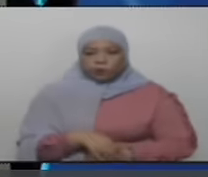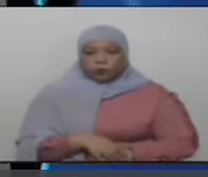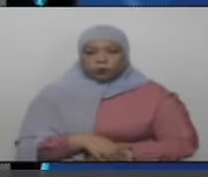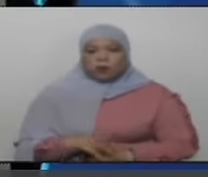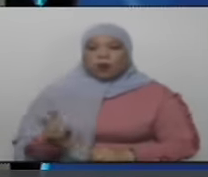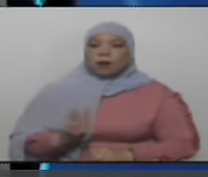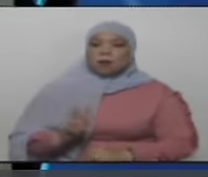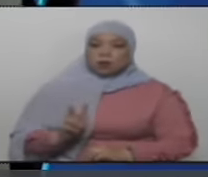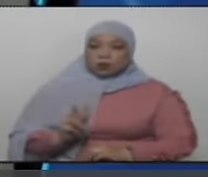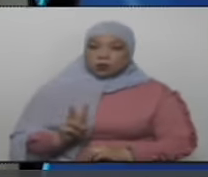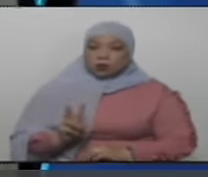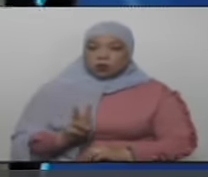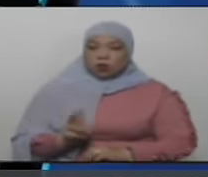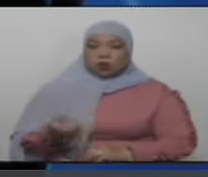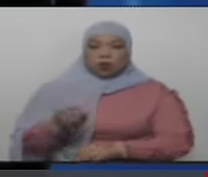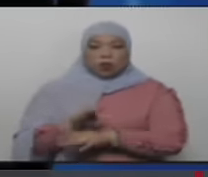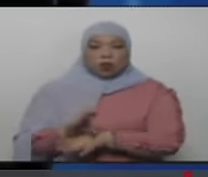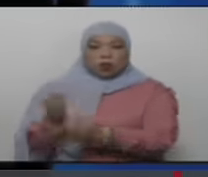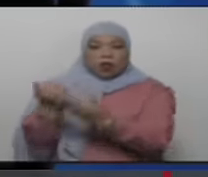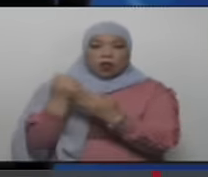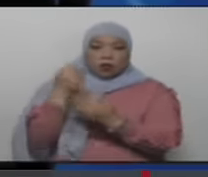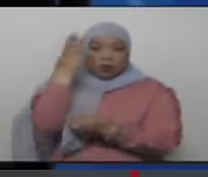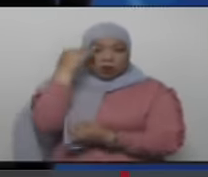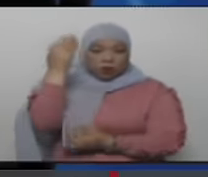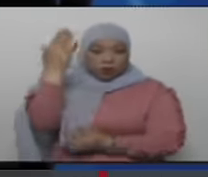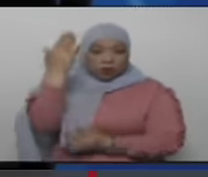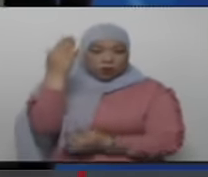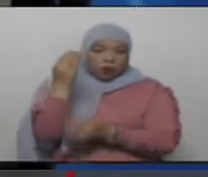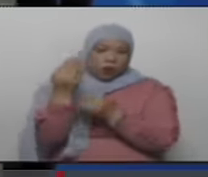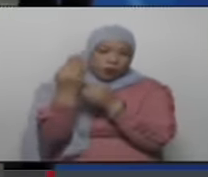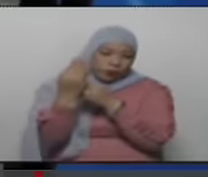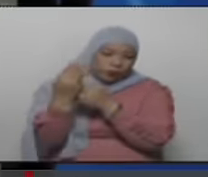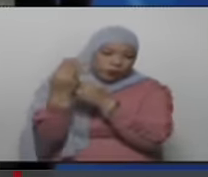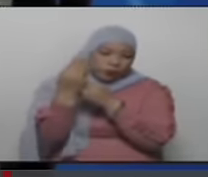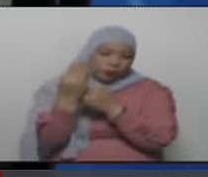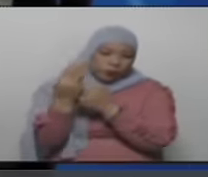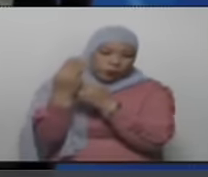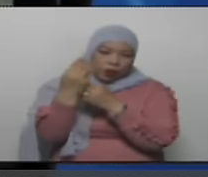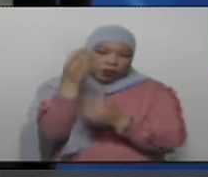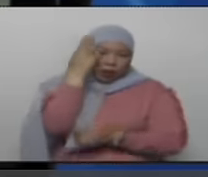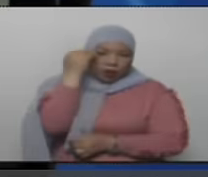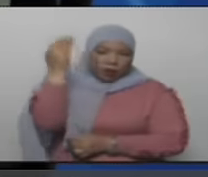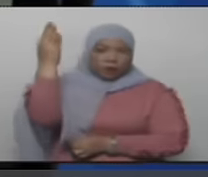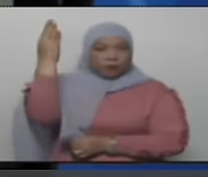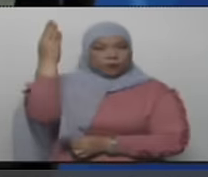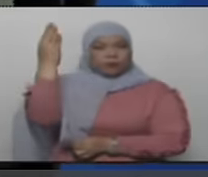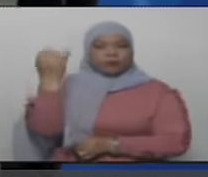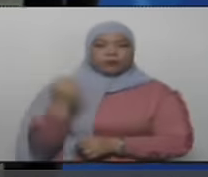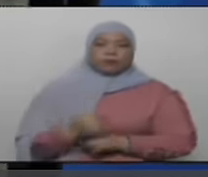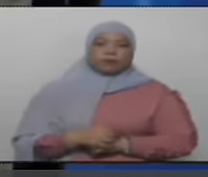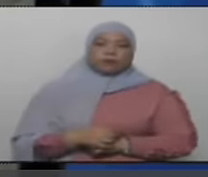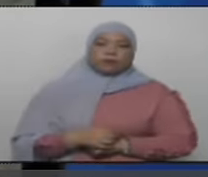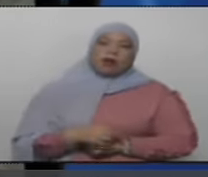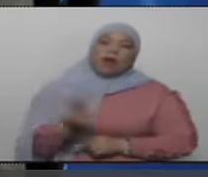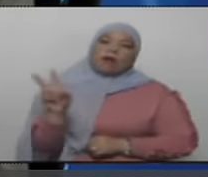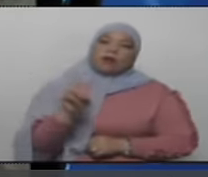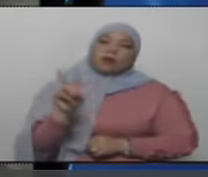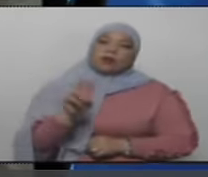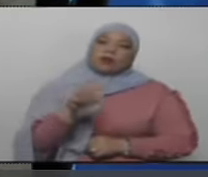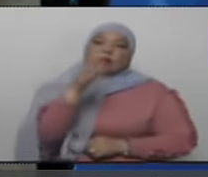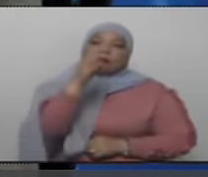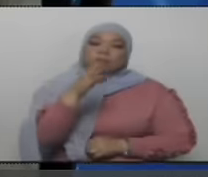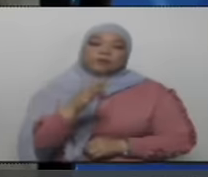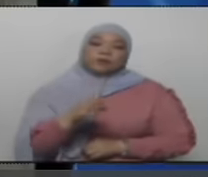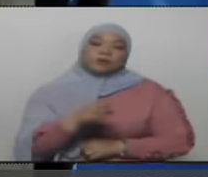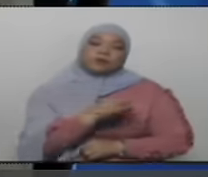Venezuela tiene no solo la protección de Dios, la bendición. Somos un país bendecido